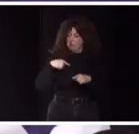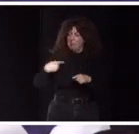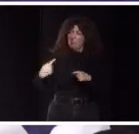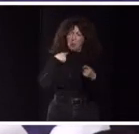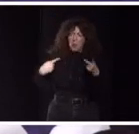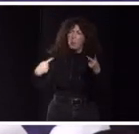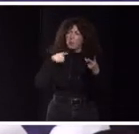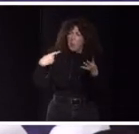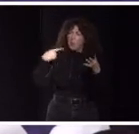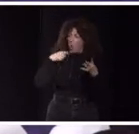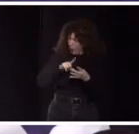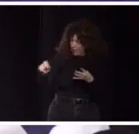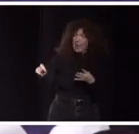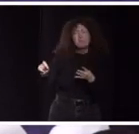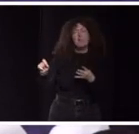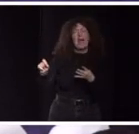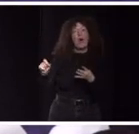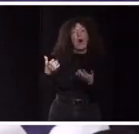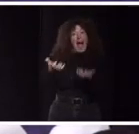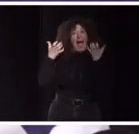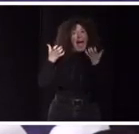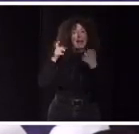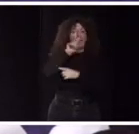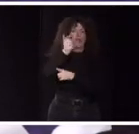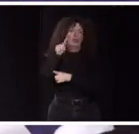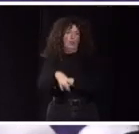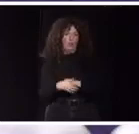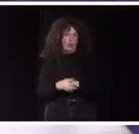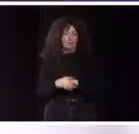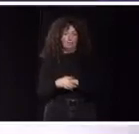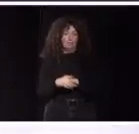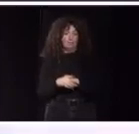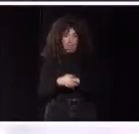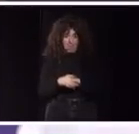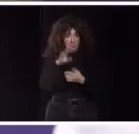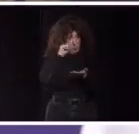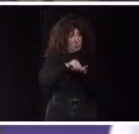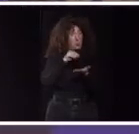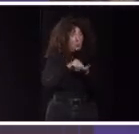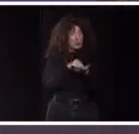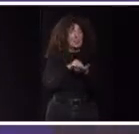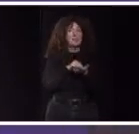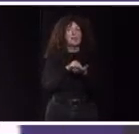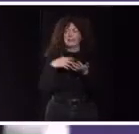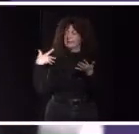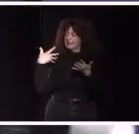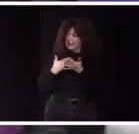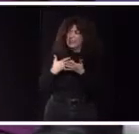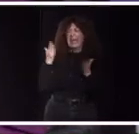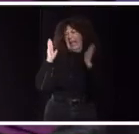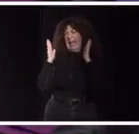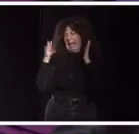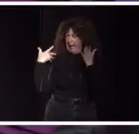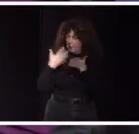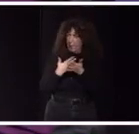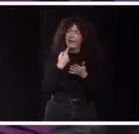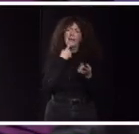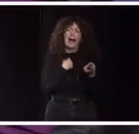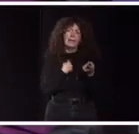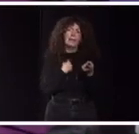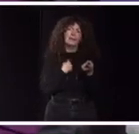veces y ganar la 101. Y muchas veces en estos últimos tiempos nos han